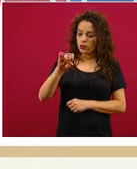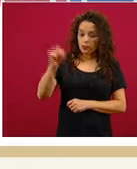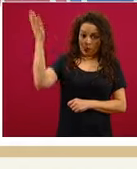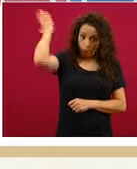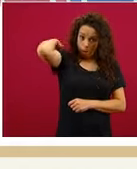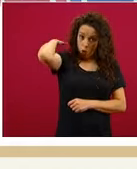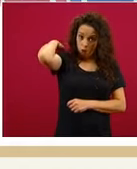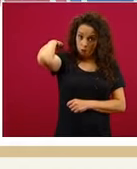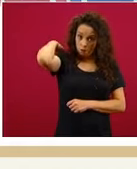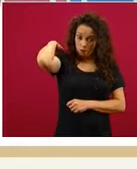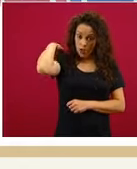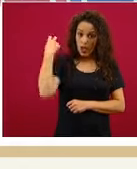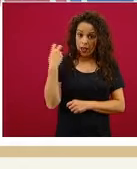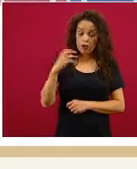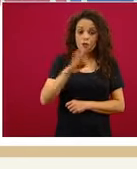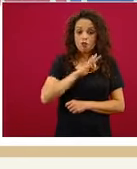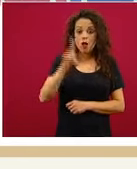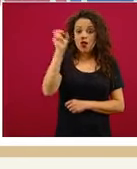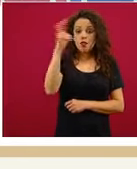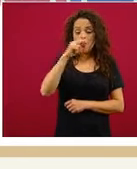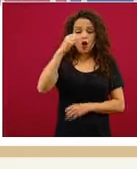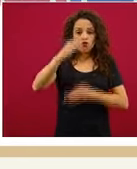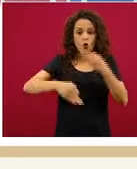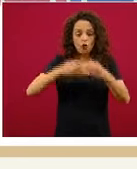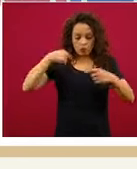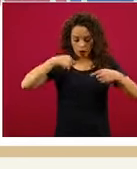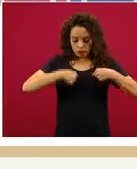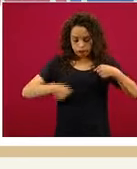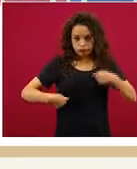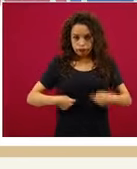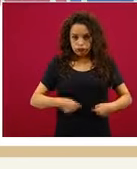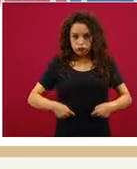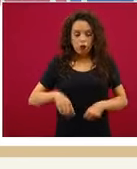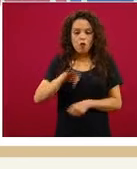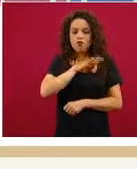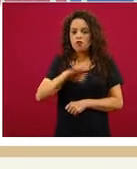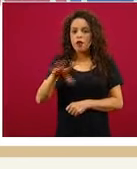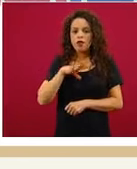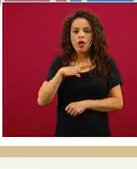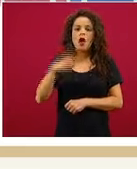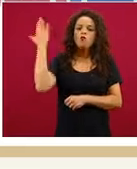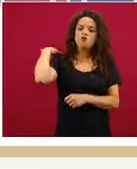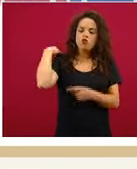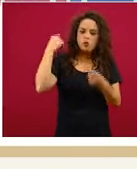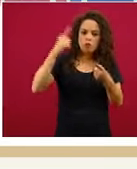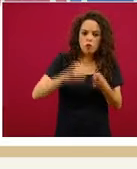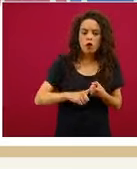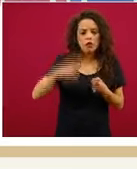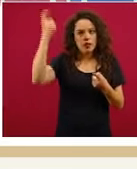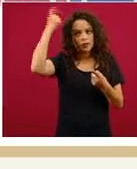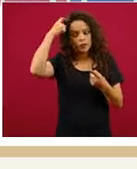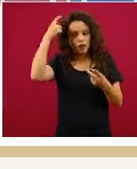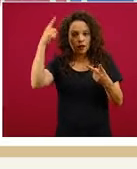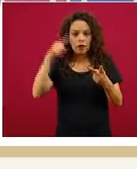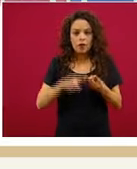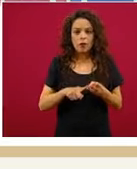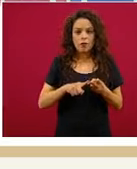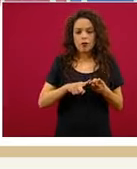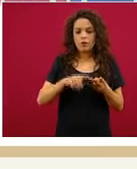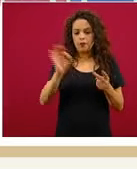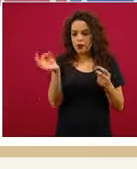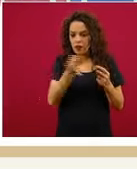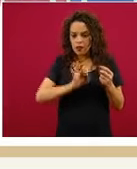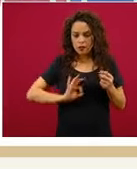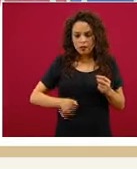afectar todos los órganos del cuerpo, ¿sí? Podemos tener tuberculosis en los pulmones, en el cerebro, en los intestinos, es